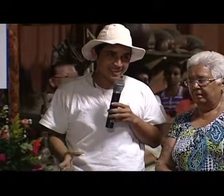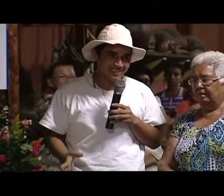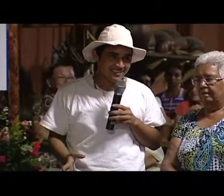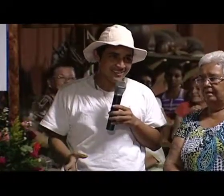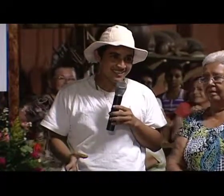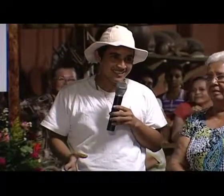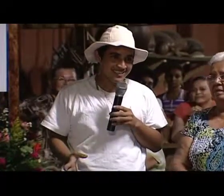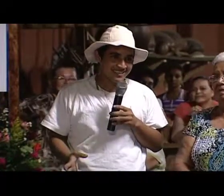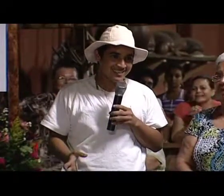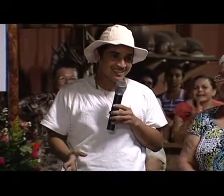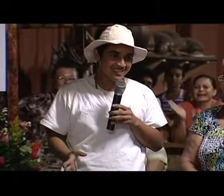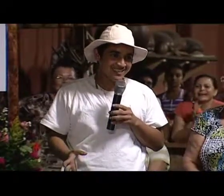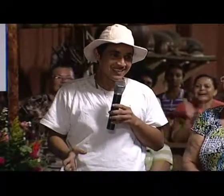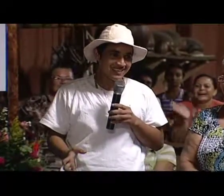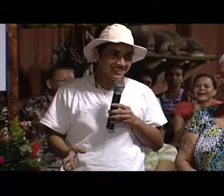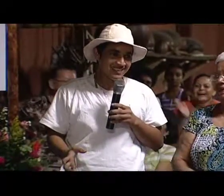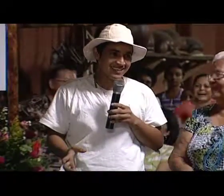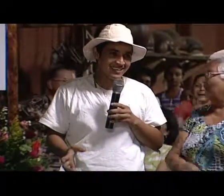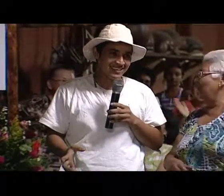no quieren.